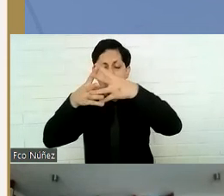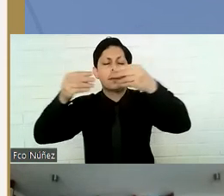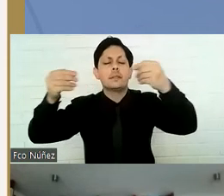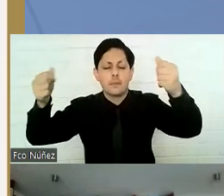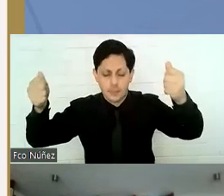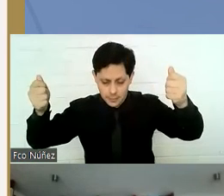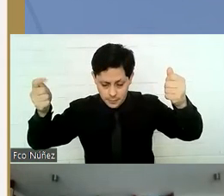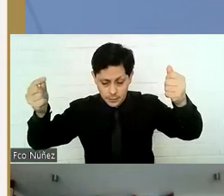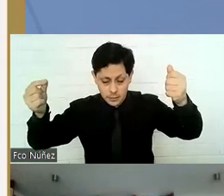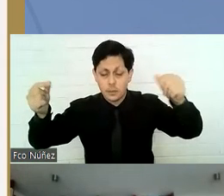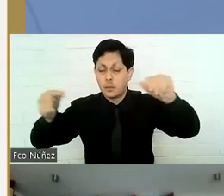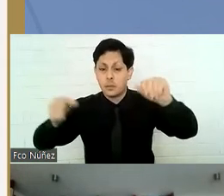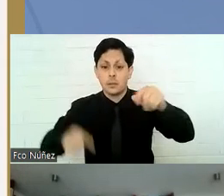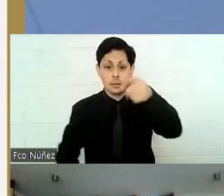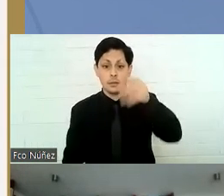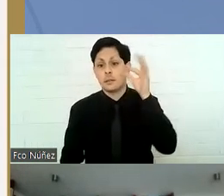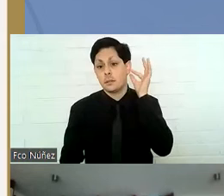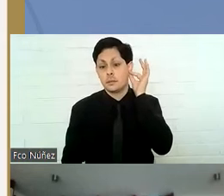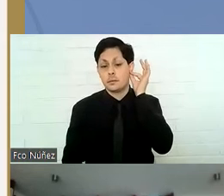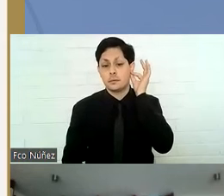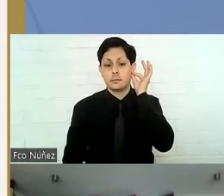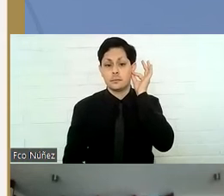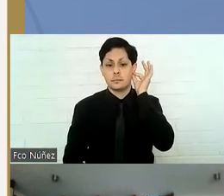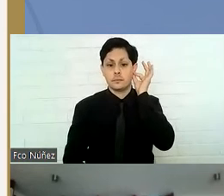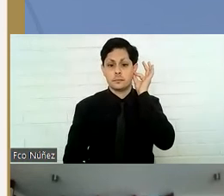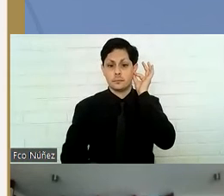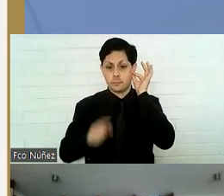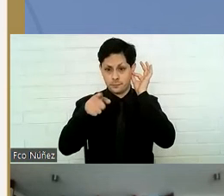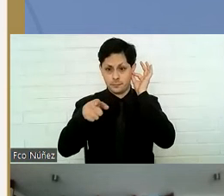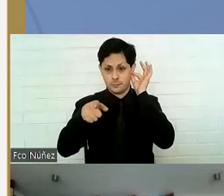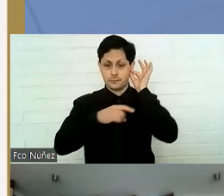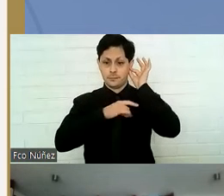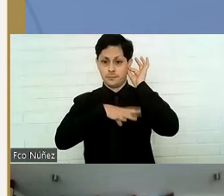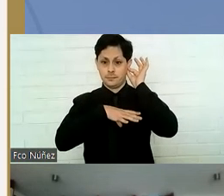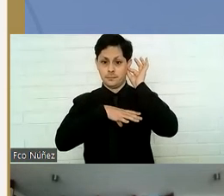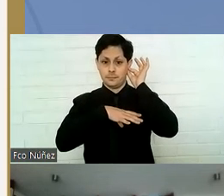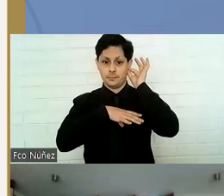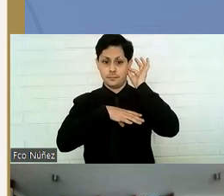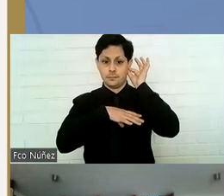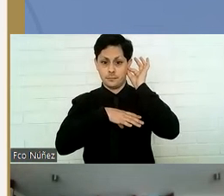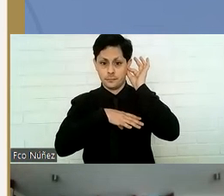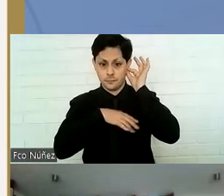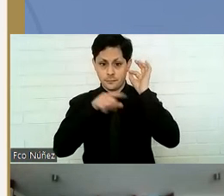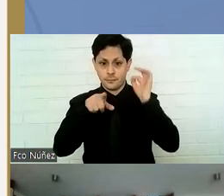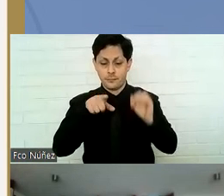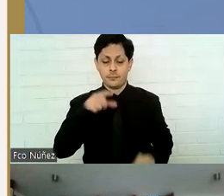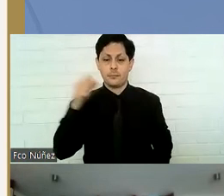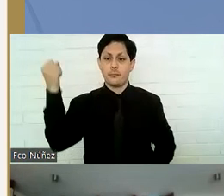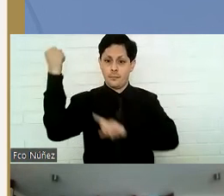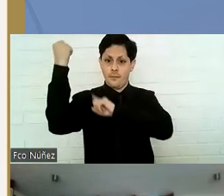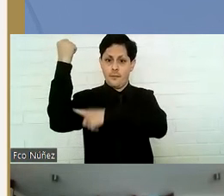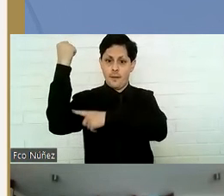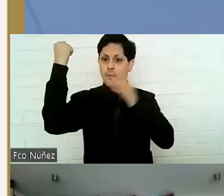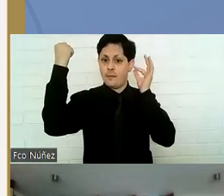una chica chilena que ustedes deben de conocer, Isadora Guzmán,